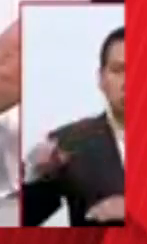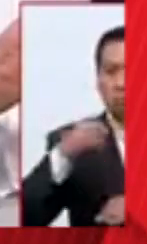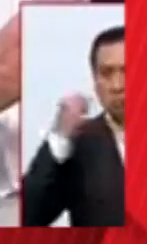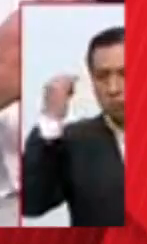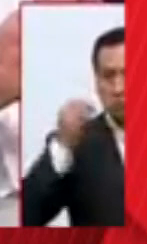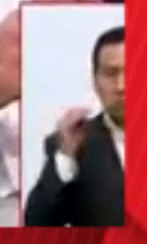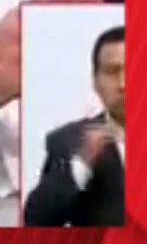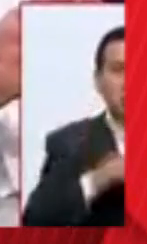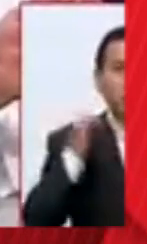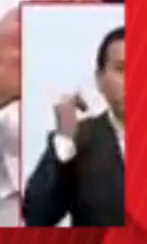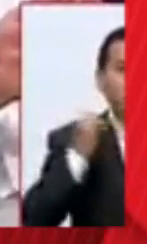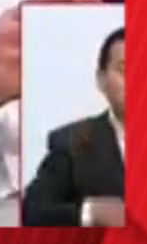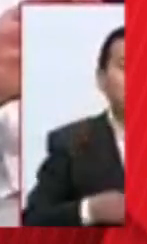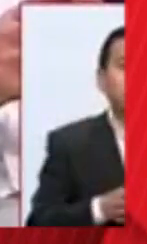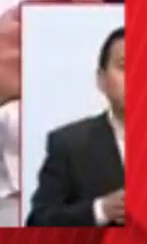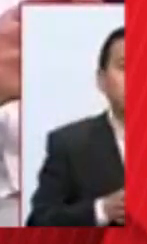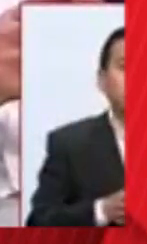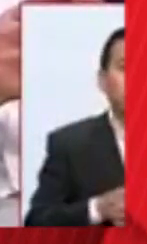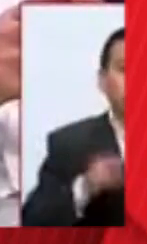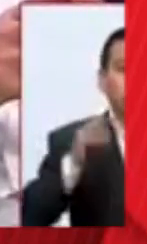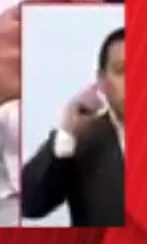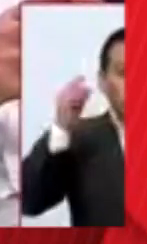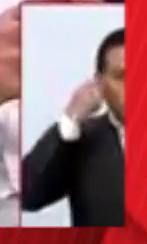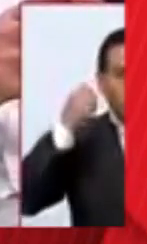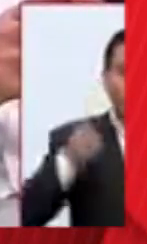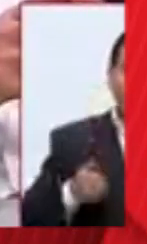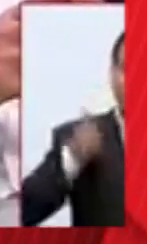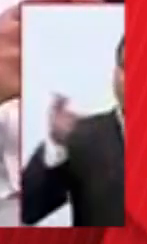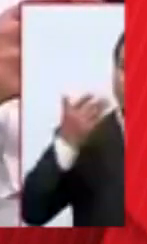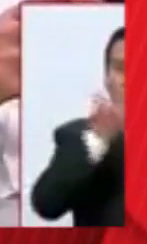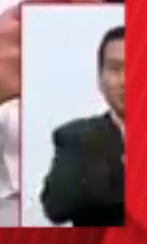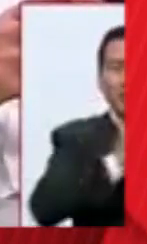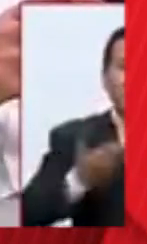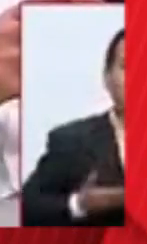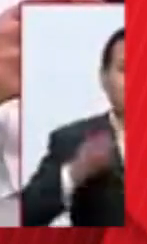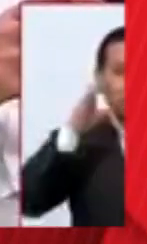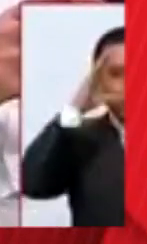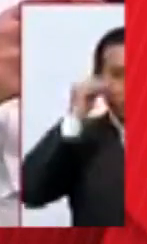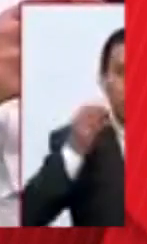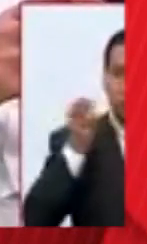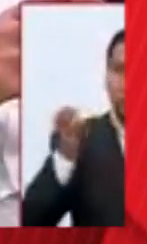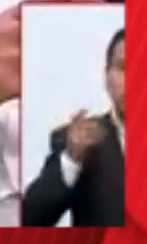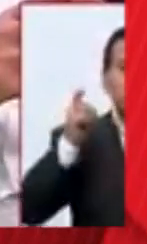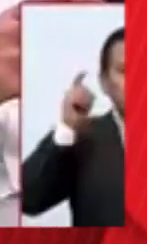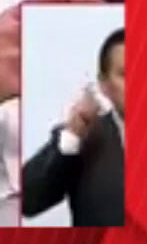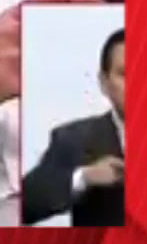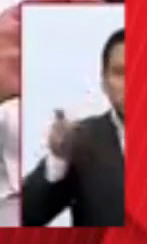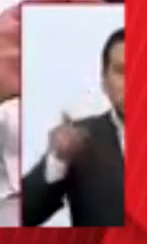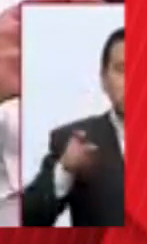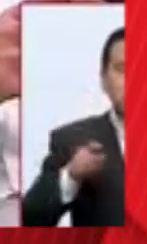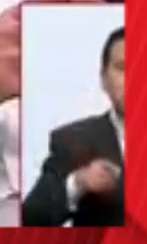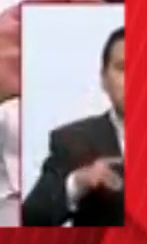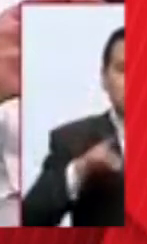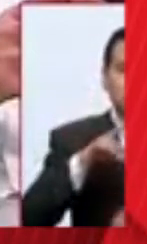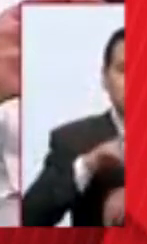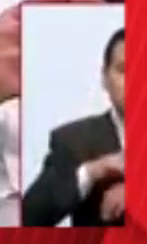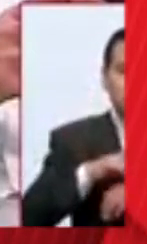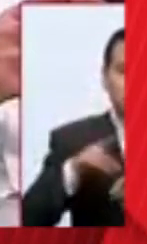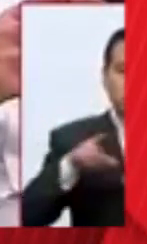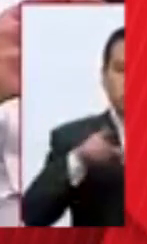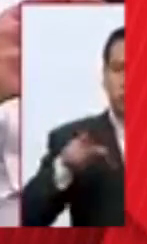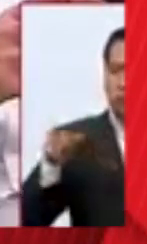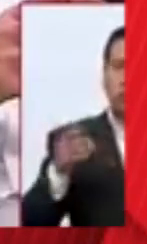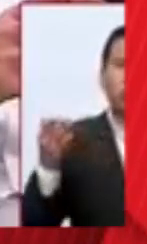conclusiones. Nuestro gobierno, la cabeza del hermano Lucho Arce, presidente, tiene que revertir o